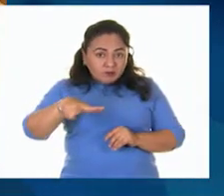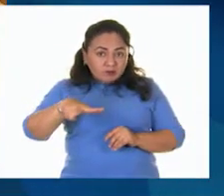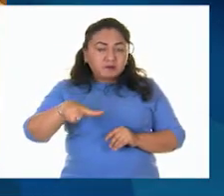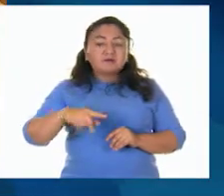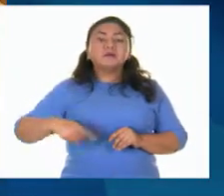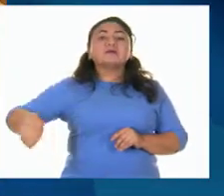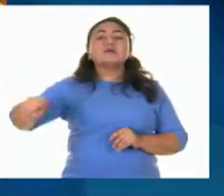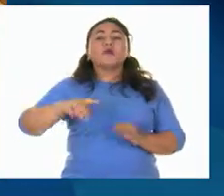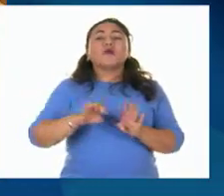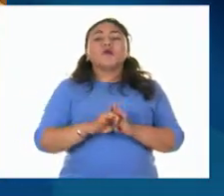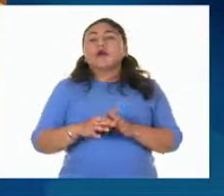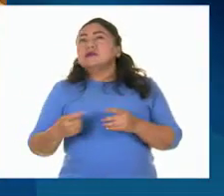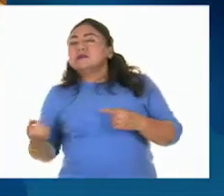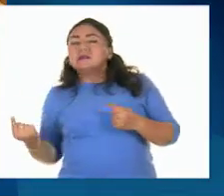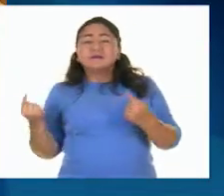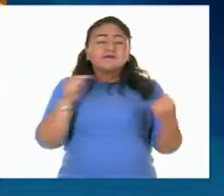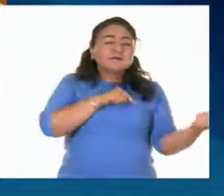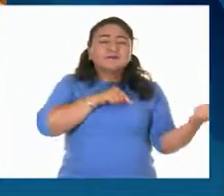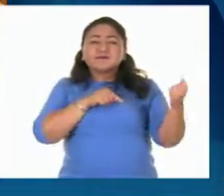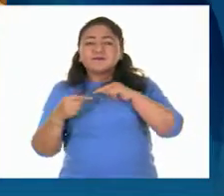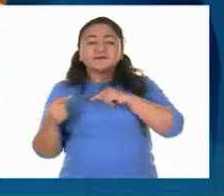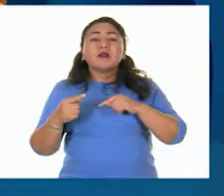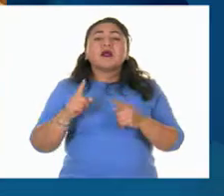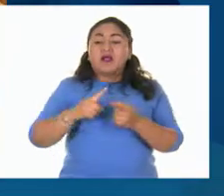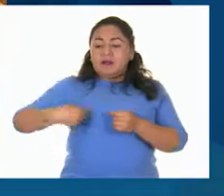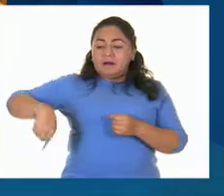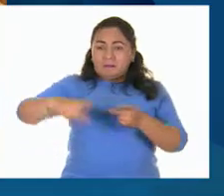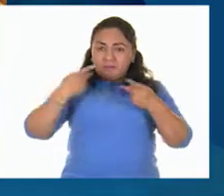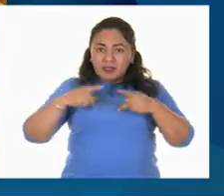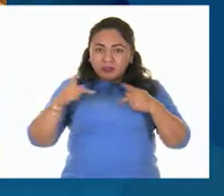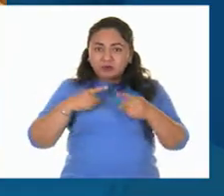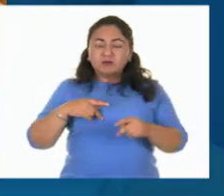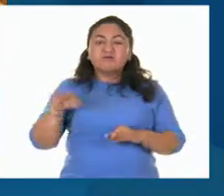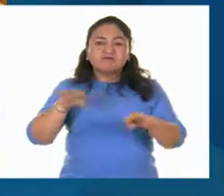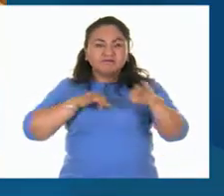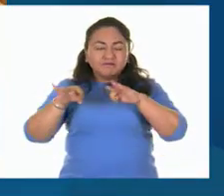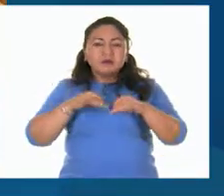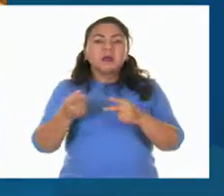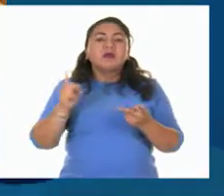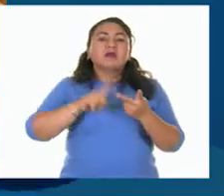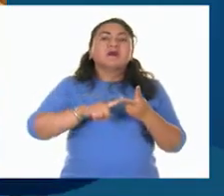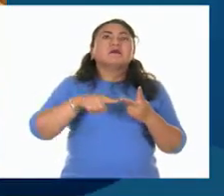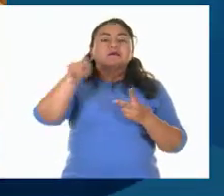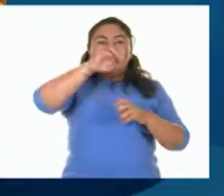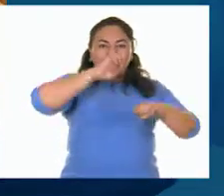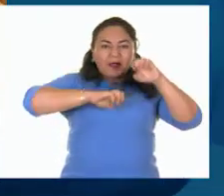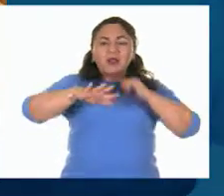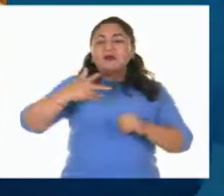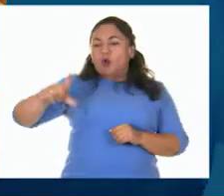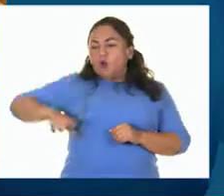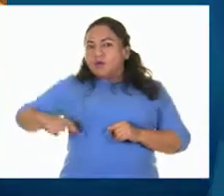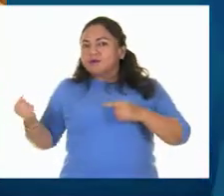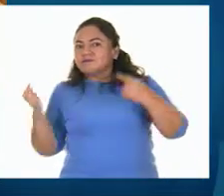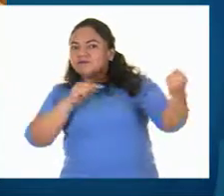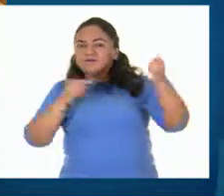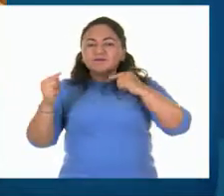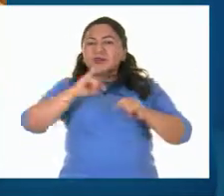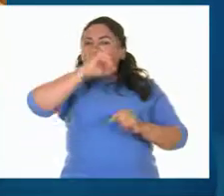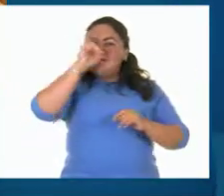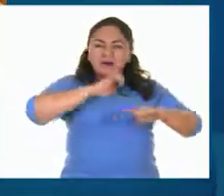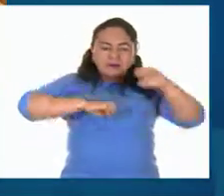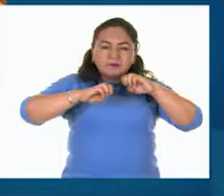de varios tirones y forcejeos entre petroleros y compañías, entre gobierno y patrones, el general